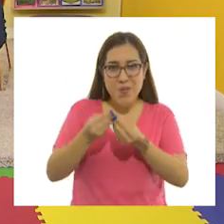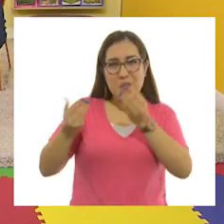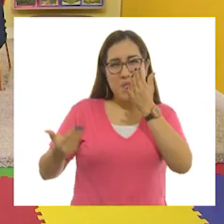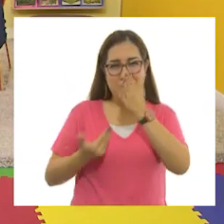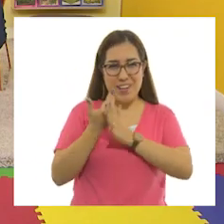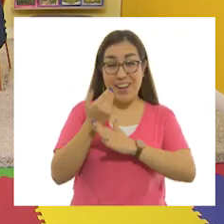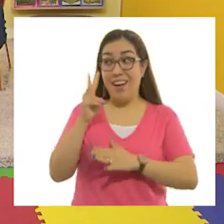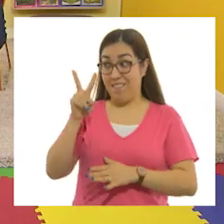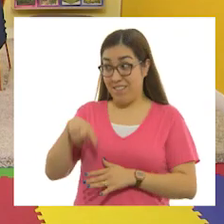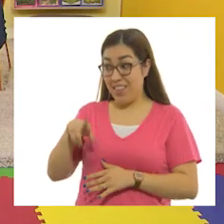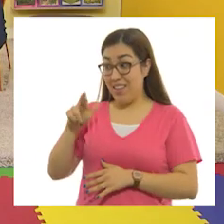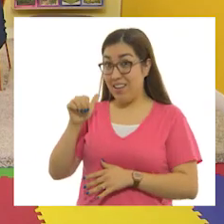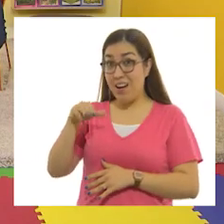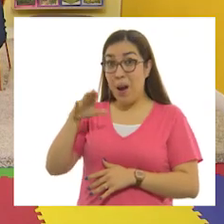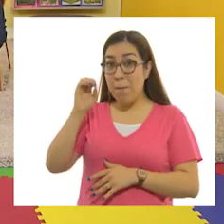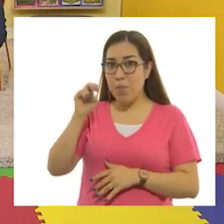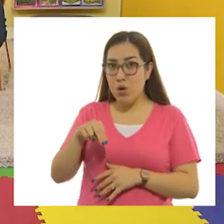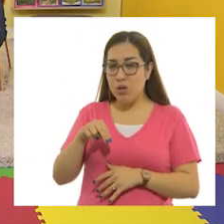ramón